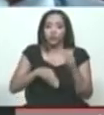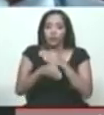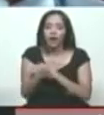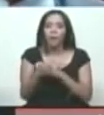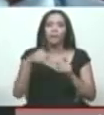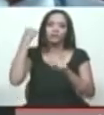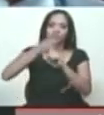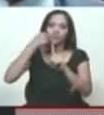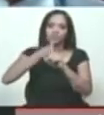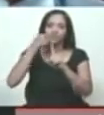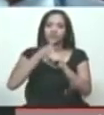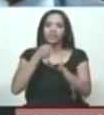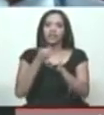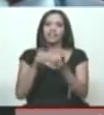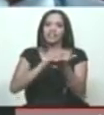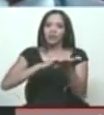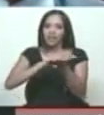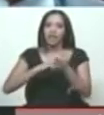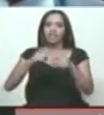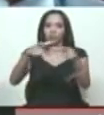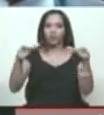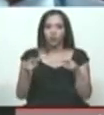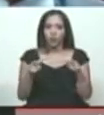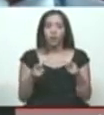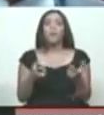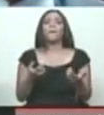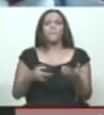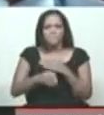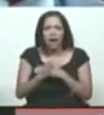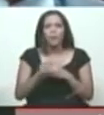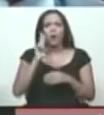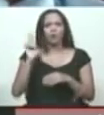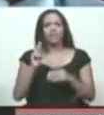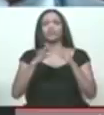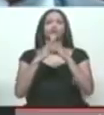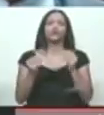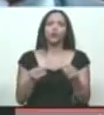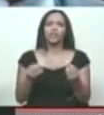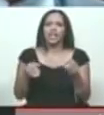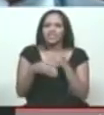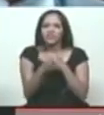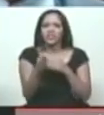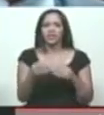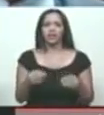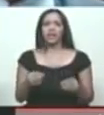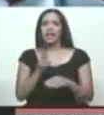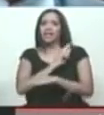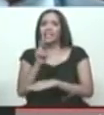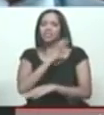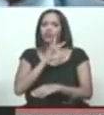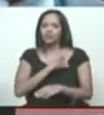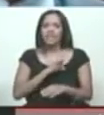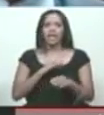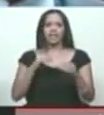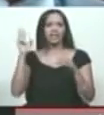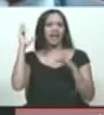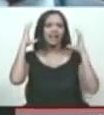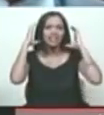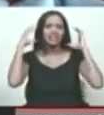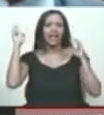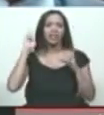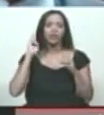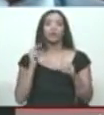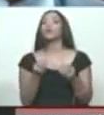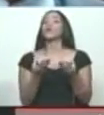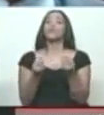batalla remontando la situación. Vamos a utilizar todas las vías, las redes sociales, los medios de comunicación, la radio, pero en muchas partes vamos a